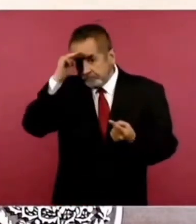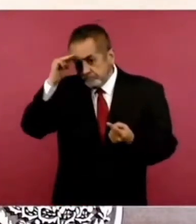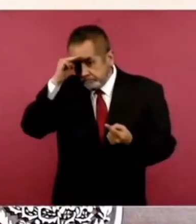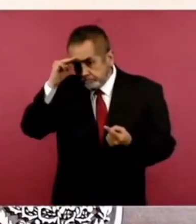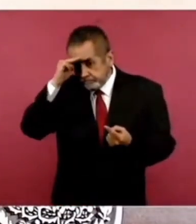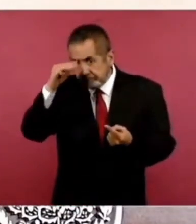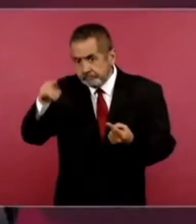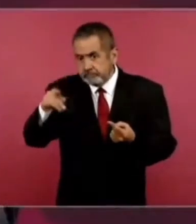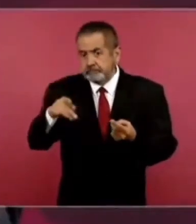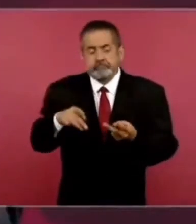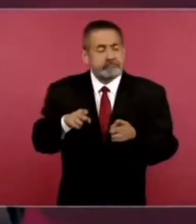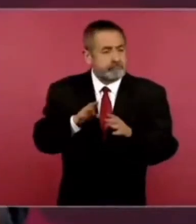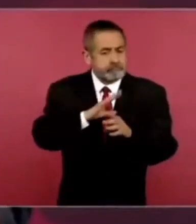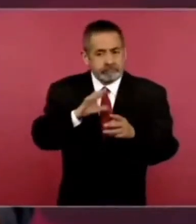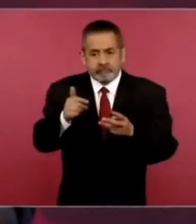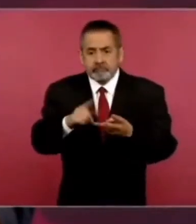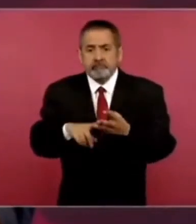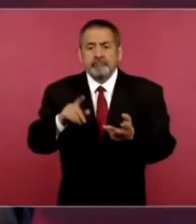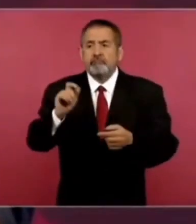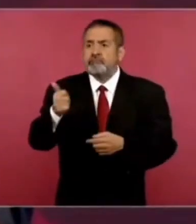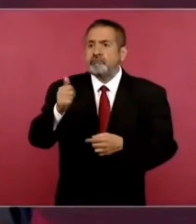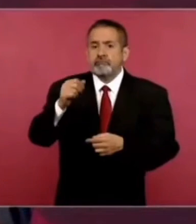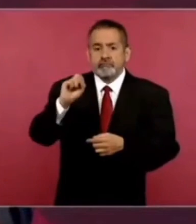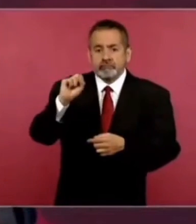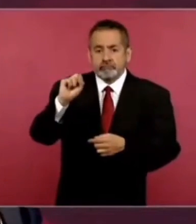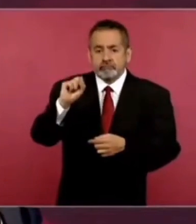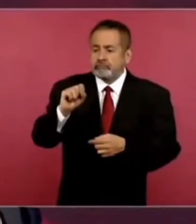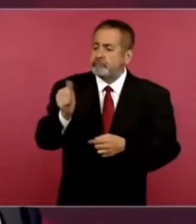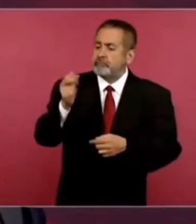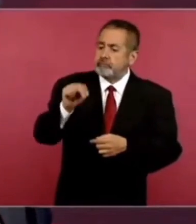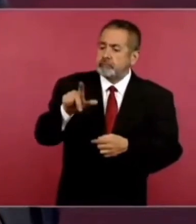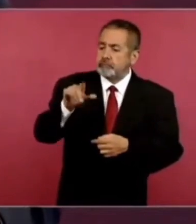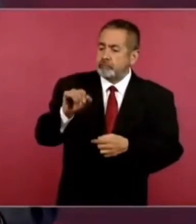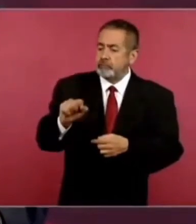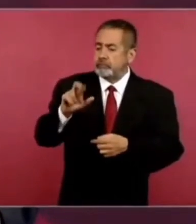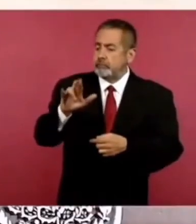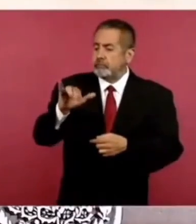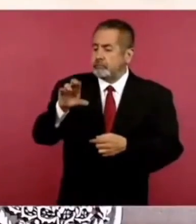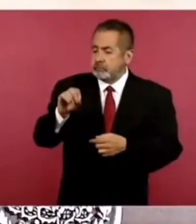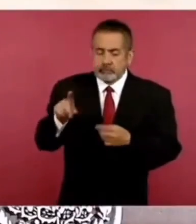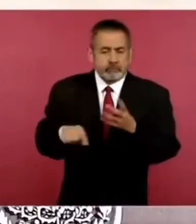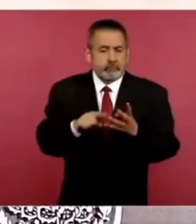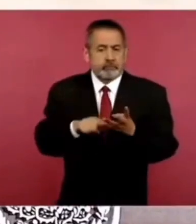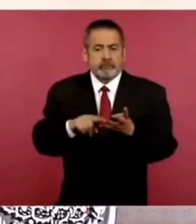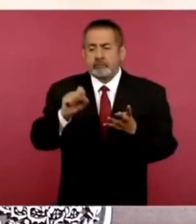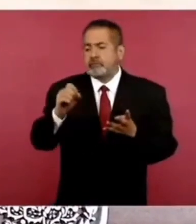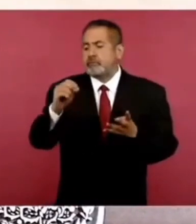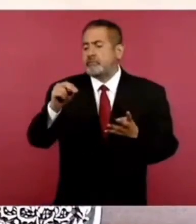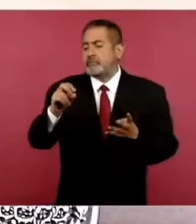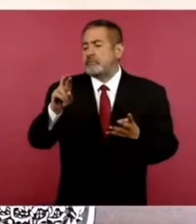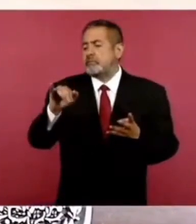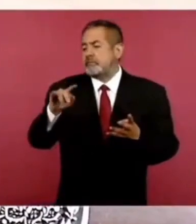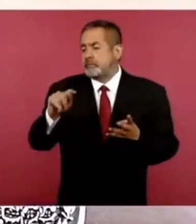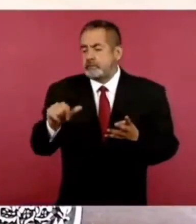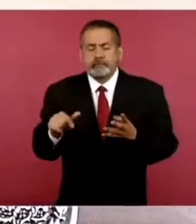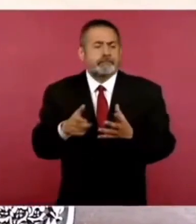Mexicali otra, en San Luis Río Colorado, en Sonoita,